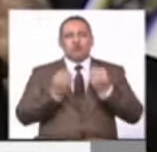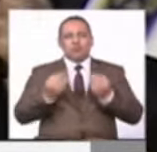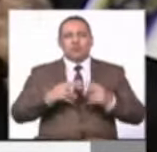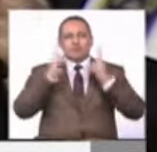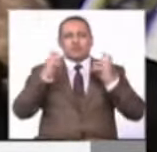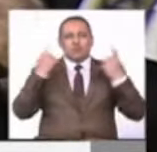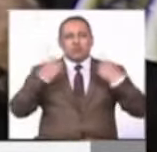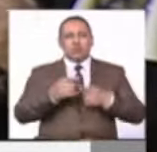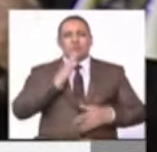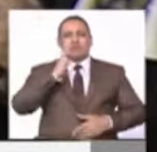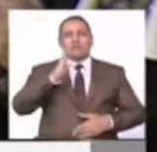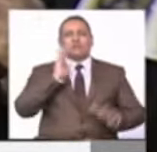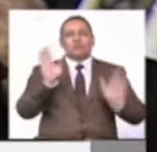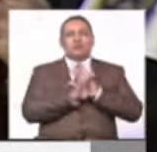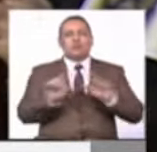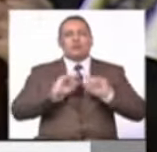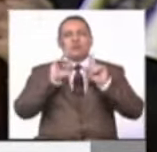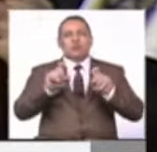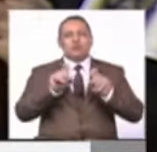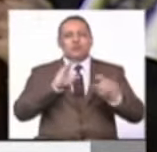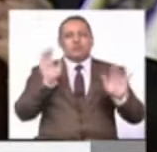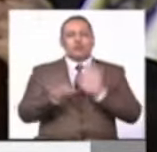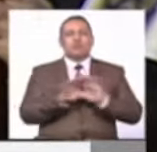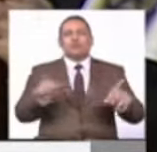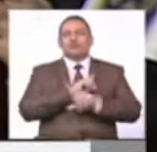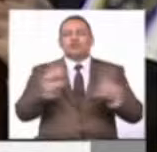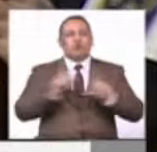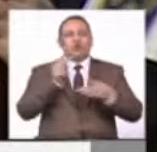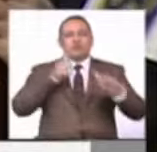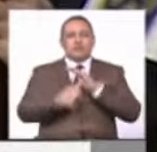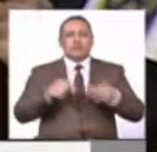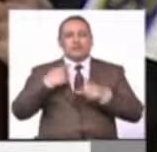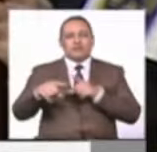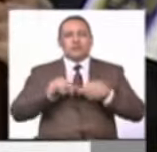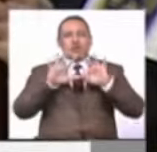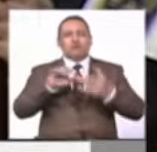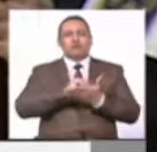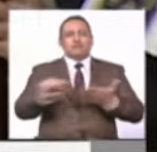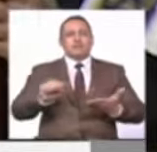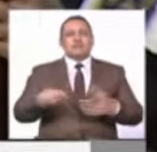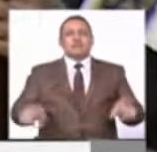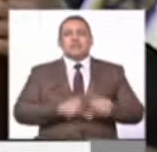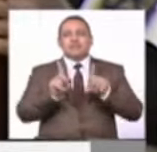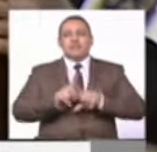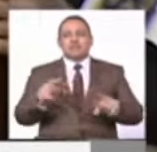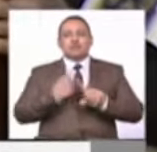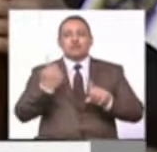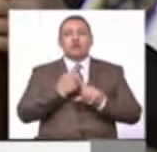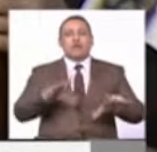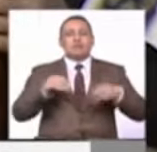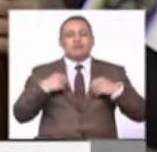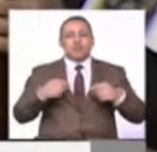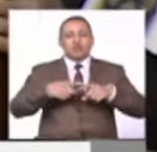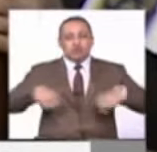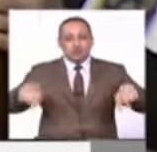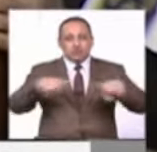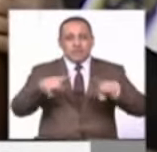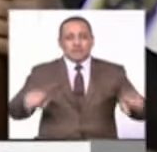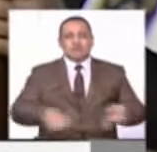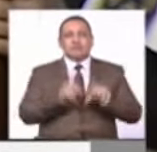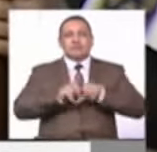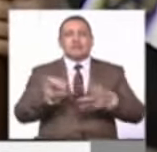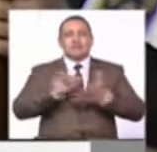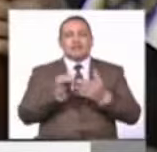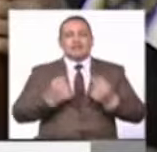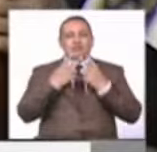ser designada abro comillas no dentro de los siguientes 8 meses sino considerando que usted cumple